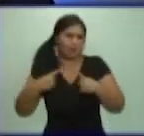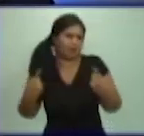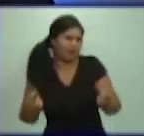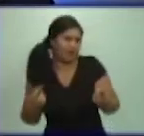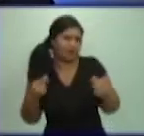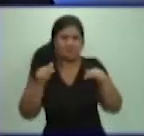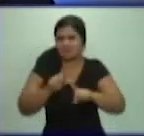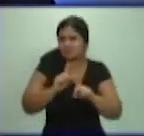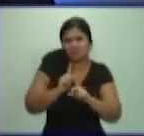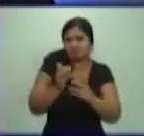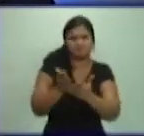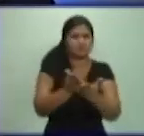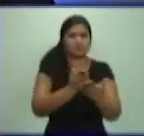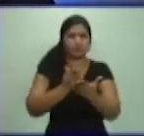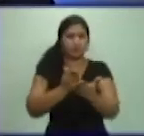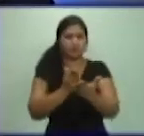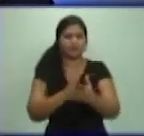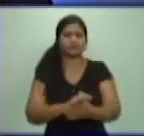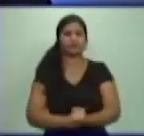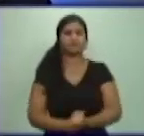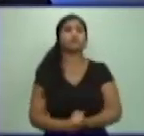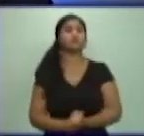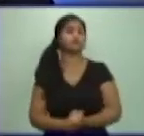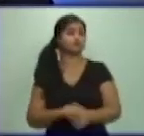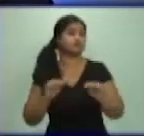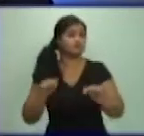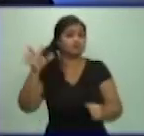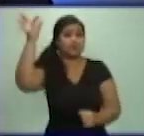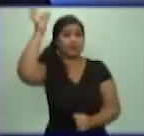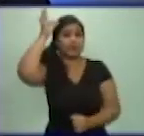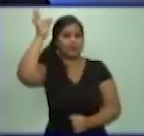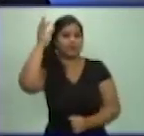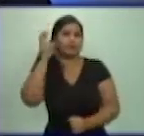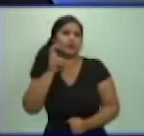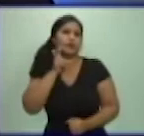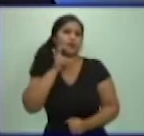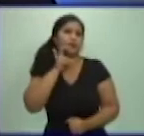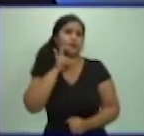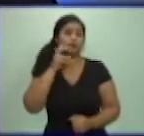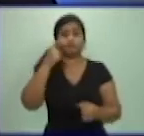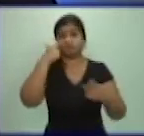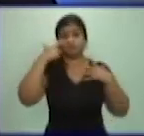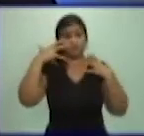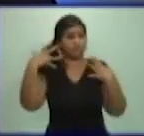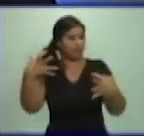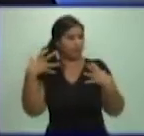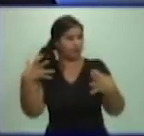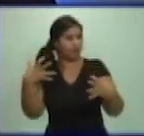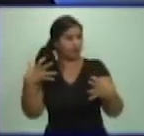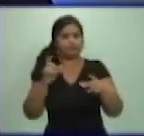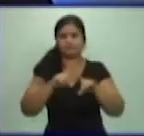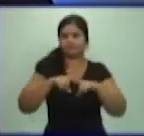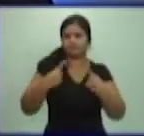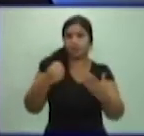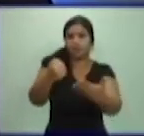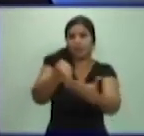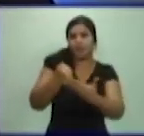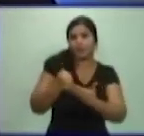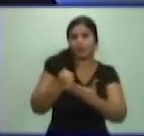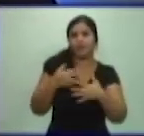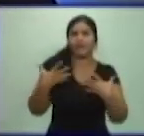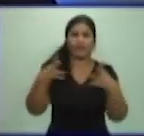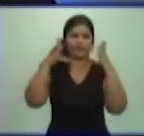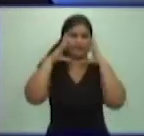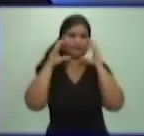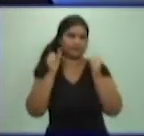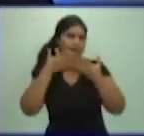nuestra asignatura? No, ¿verdad? El español nos ayuda a enriquecer nuestro lenguaje. La literatura nos hace